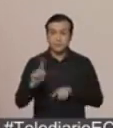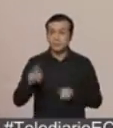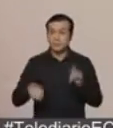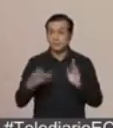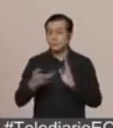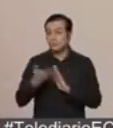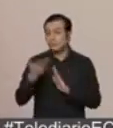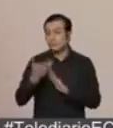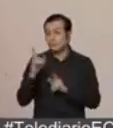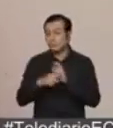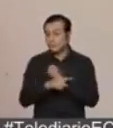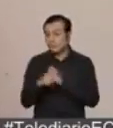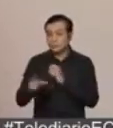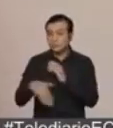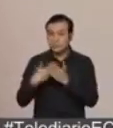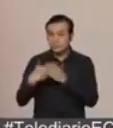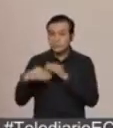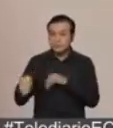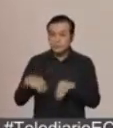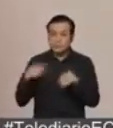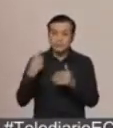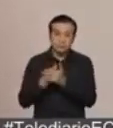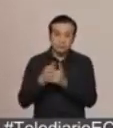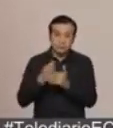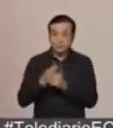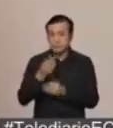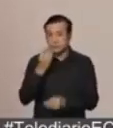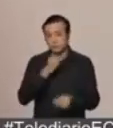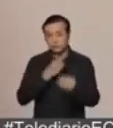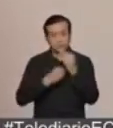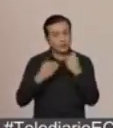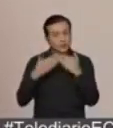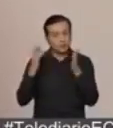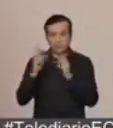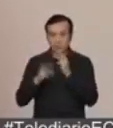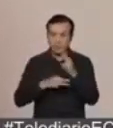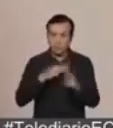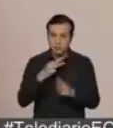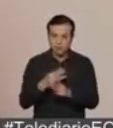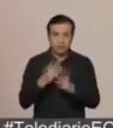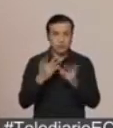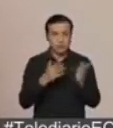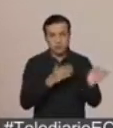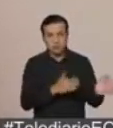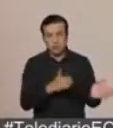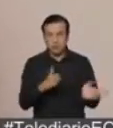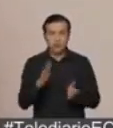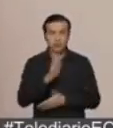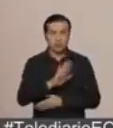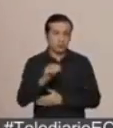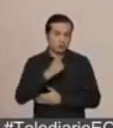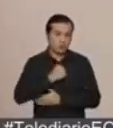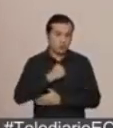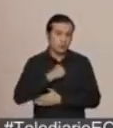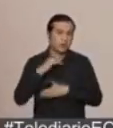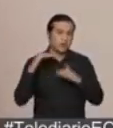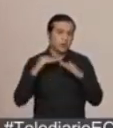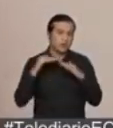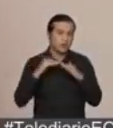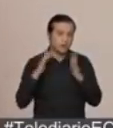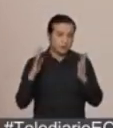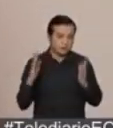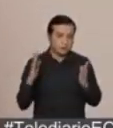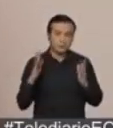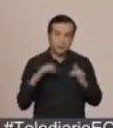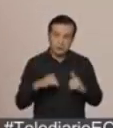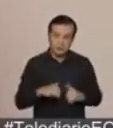La gente va a supermercados para abastecerse de comida, eso ha seguido abierto en todo el mundo, mientras está en sus casas en la cuarentena. Entonces, eso se